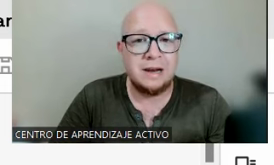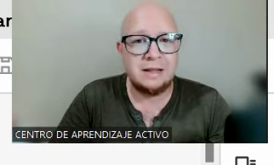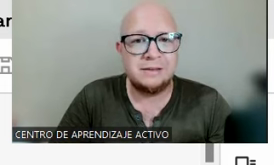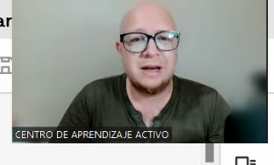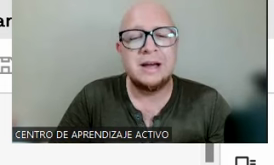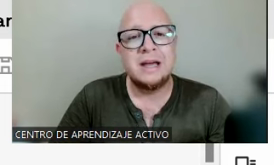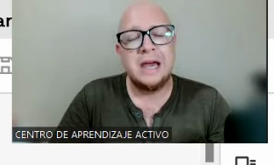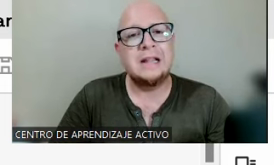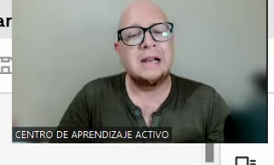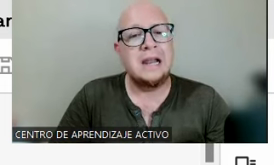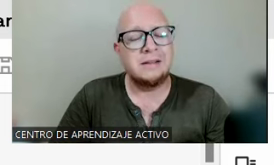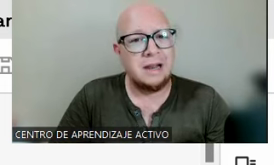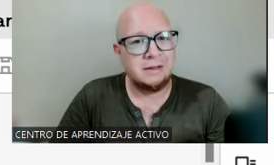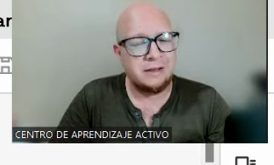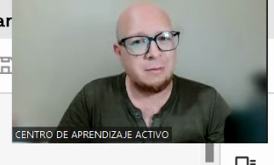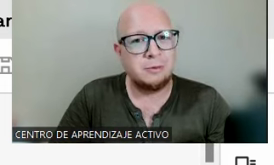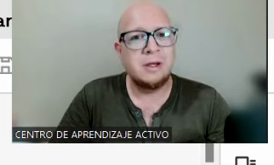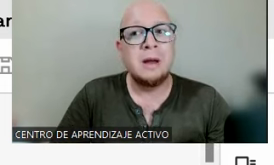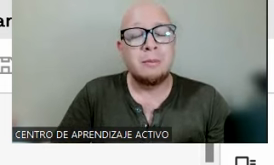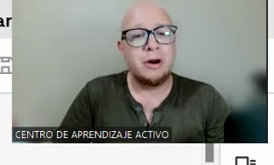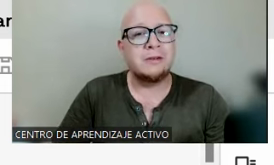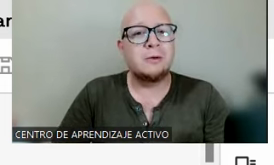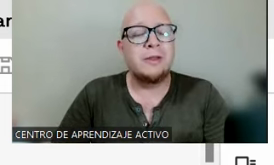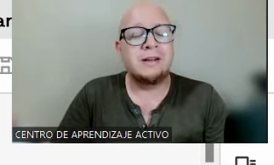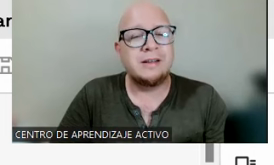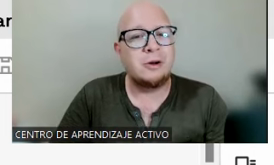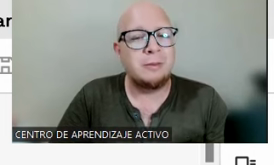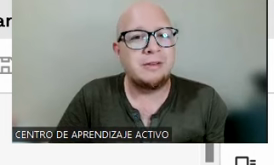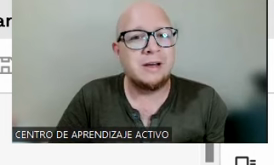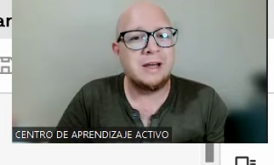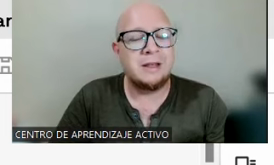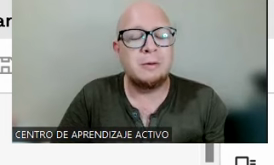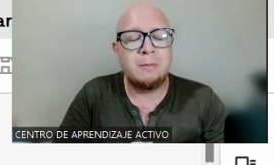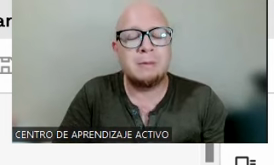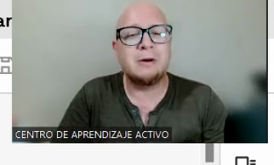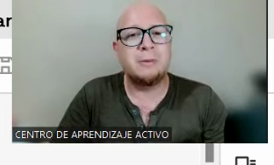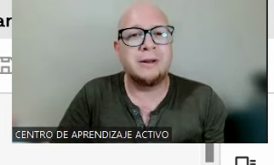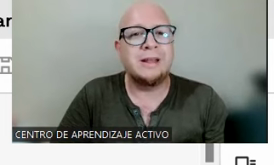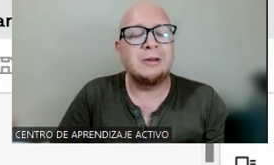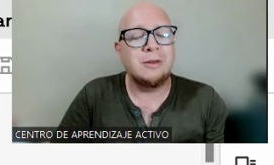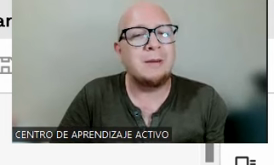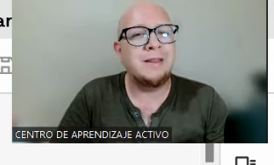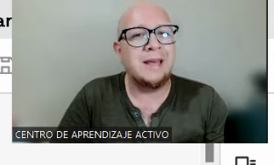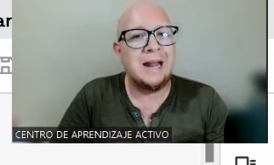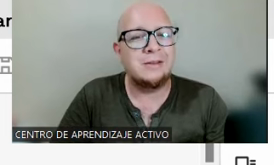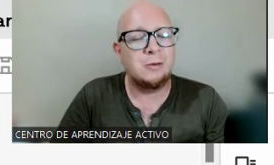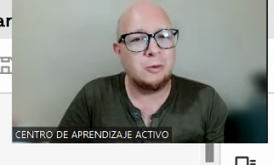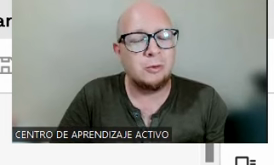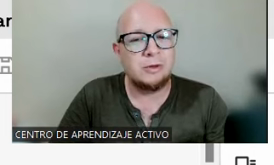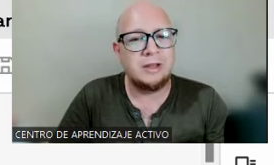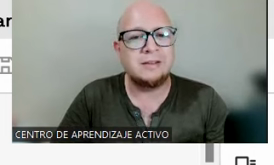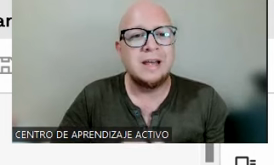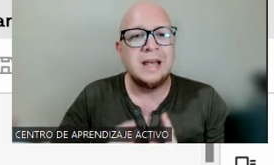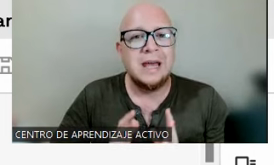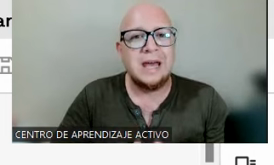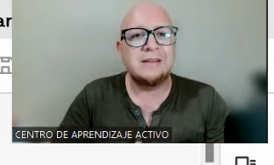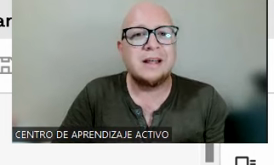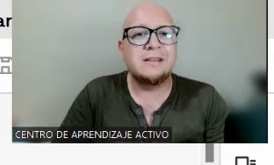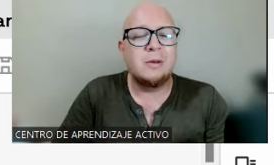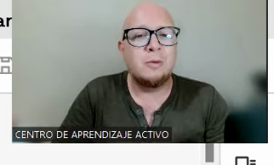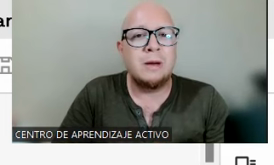también excelencia en las clases que damos. Por eso, desde el Centro de Aprendizaje Activo vamos a compartir totalmente gratis con todos ustedes